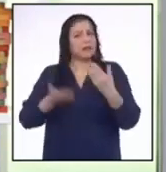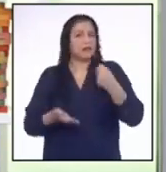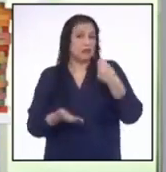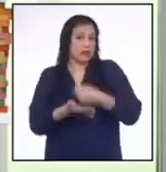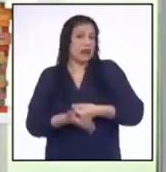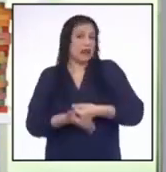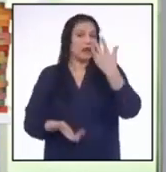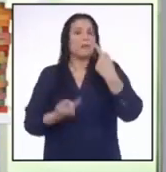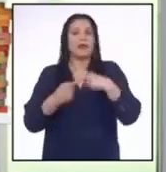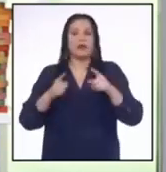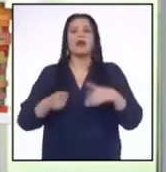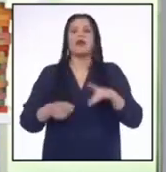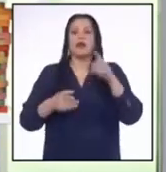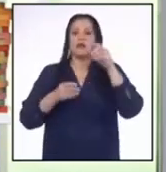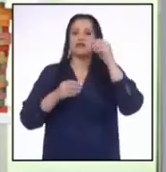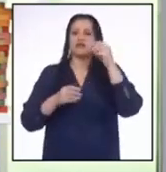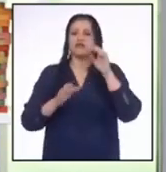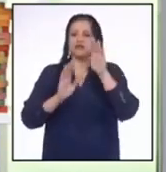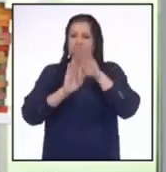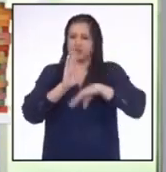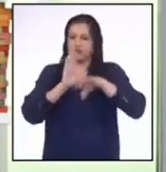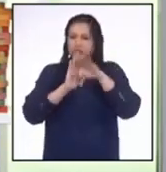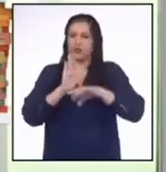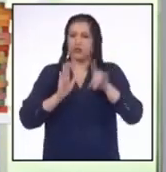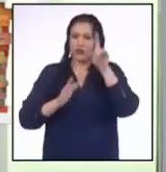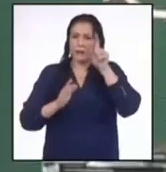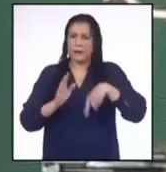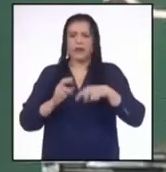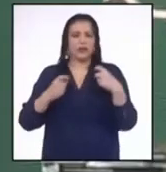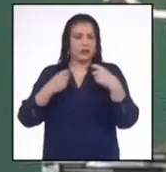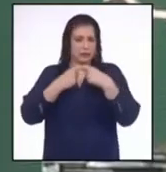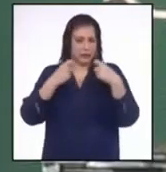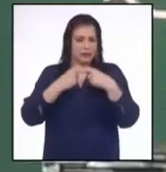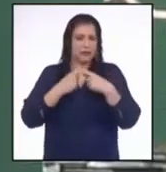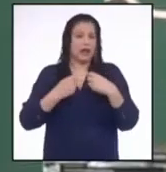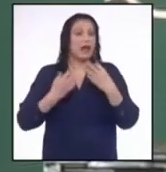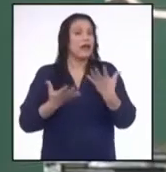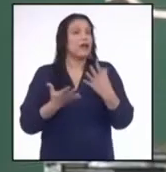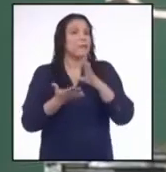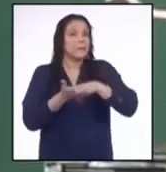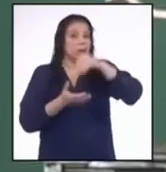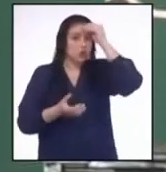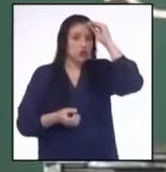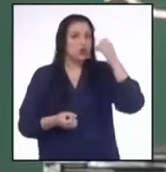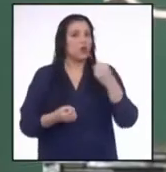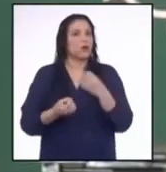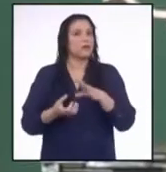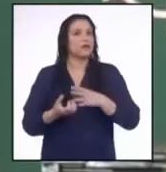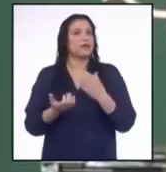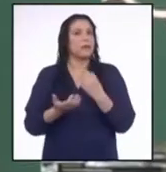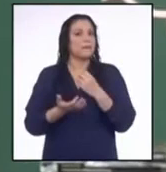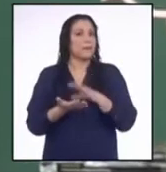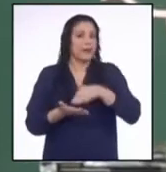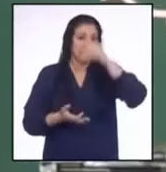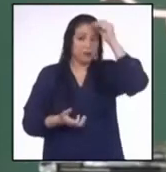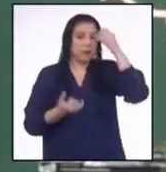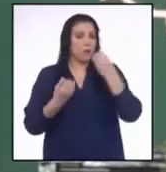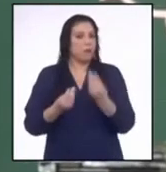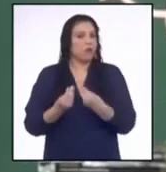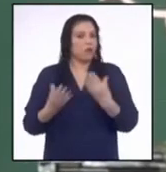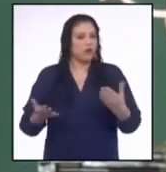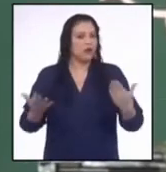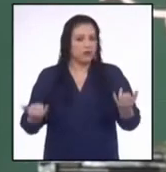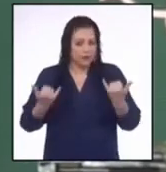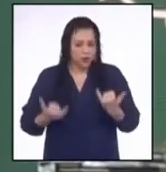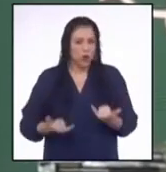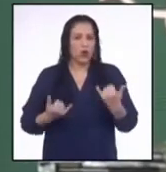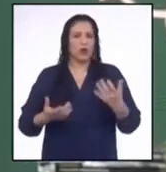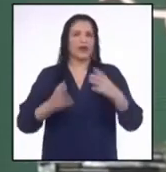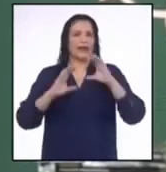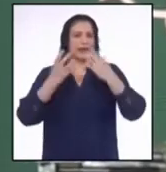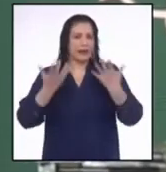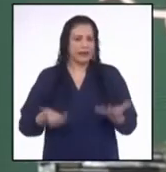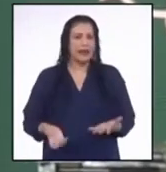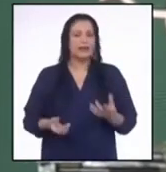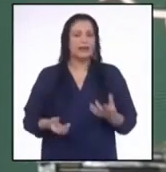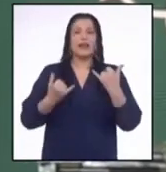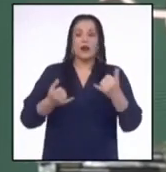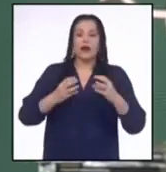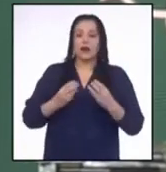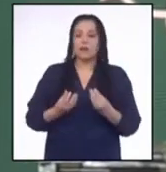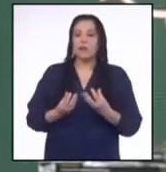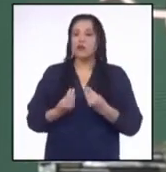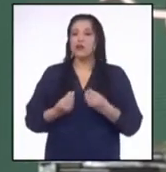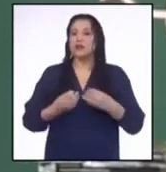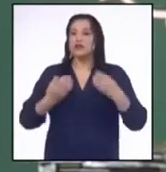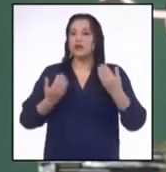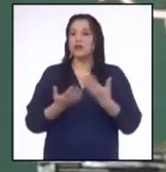un montón de cosas en el programa del día de hoy. Y cosas súper concretas que podemos poner en práctica desde hoy. Nuestras